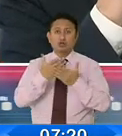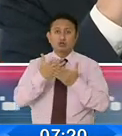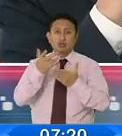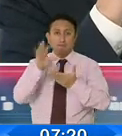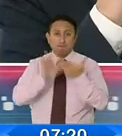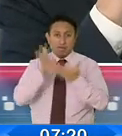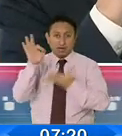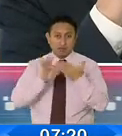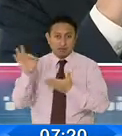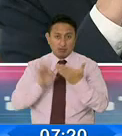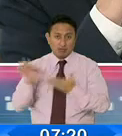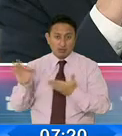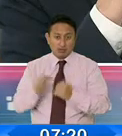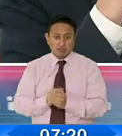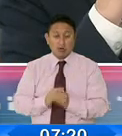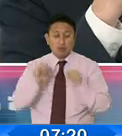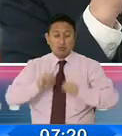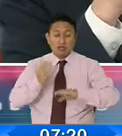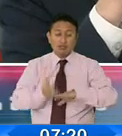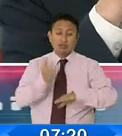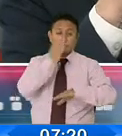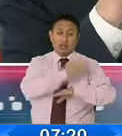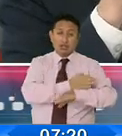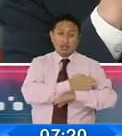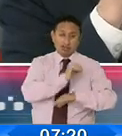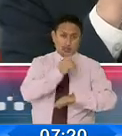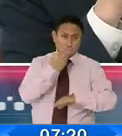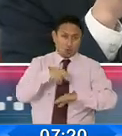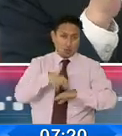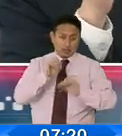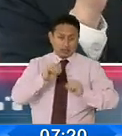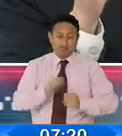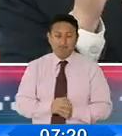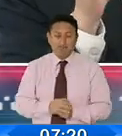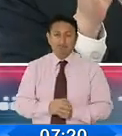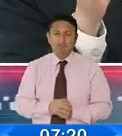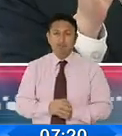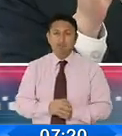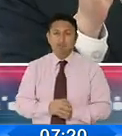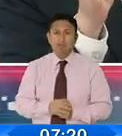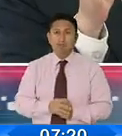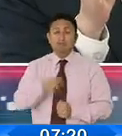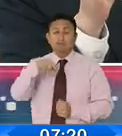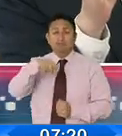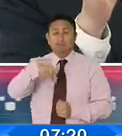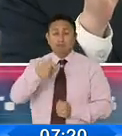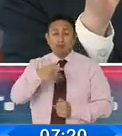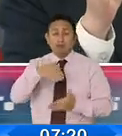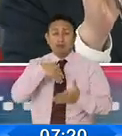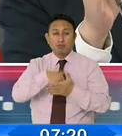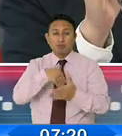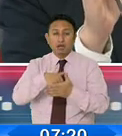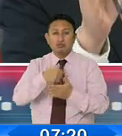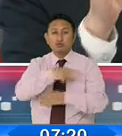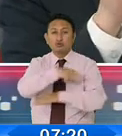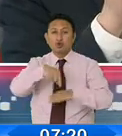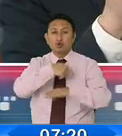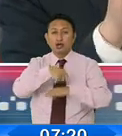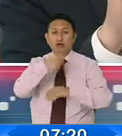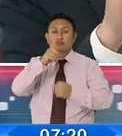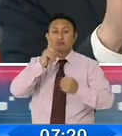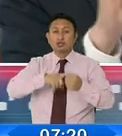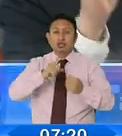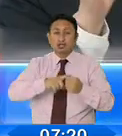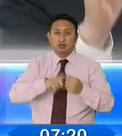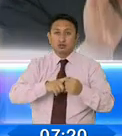autorizaciones que venían dándose ya normalmente. Señor Díaz, esta restricción horaria para el Distrito